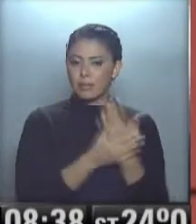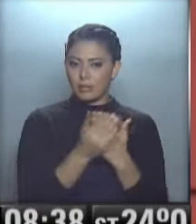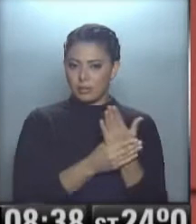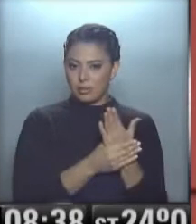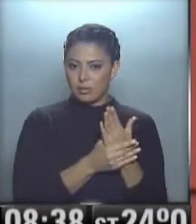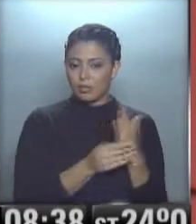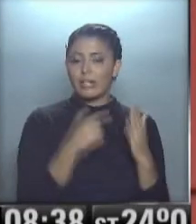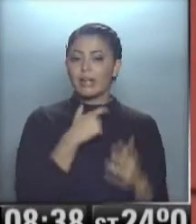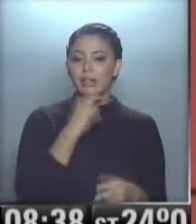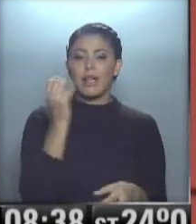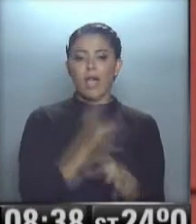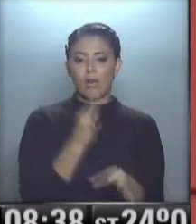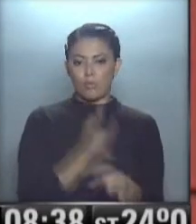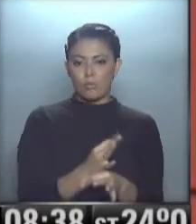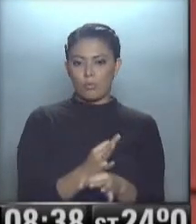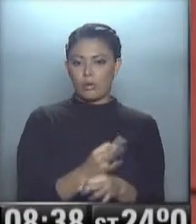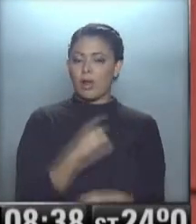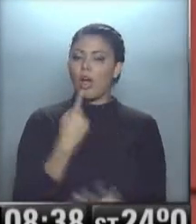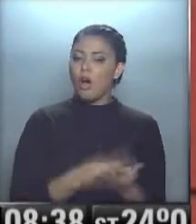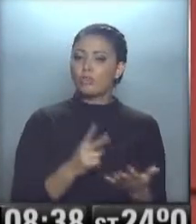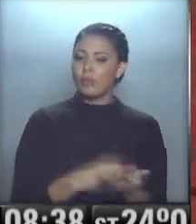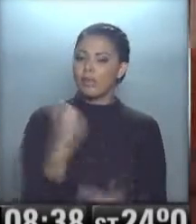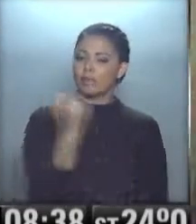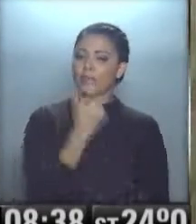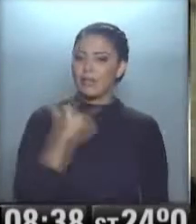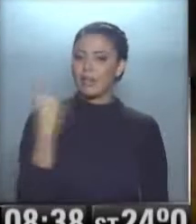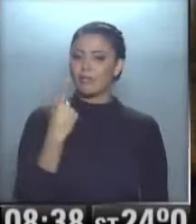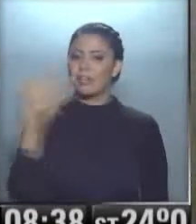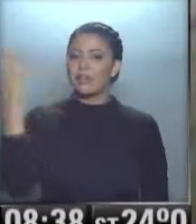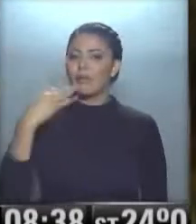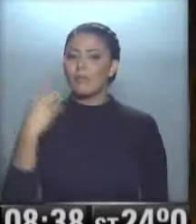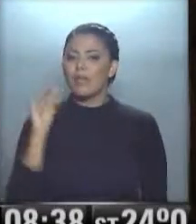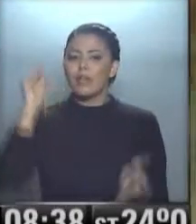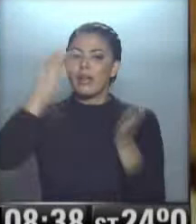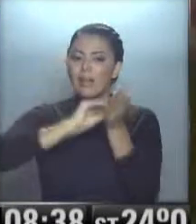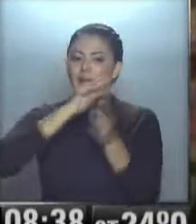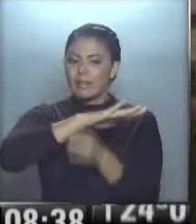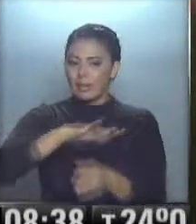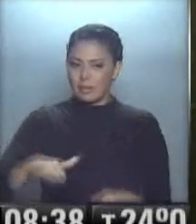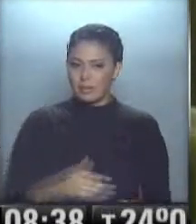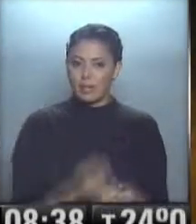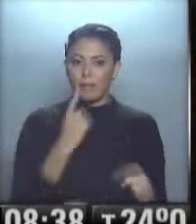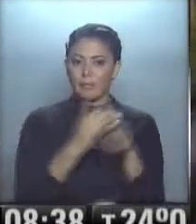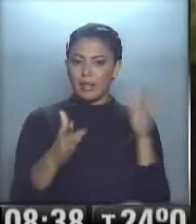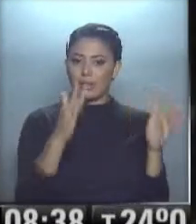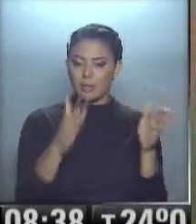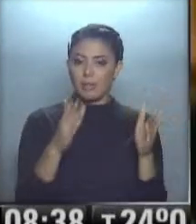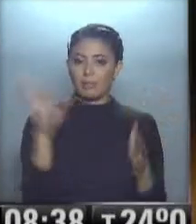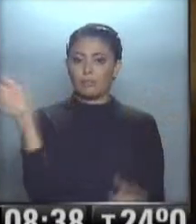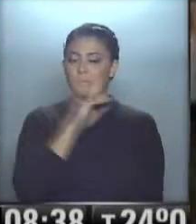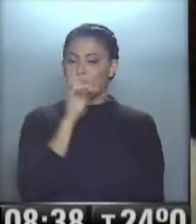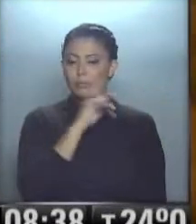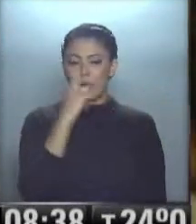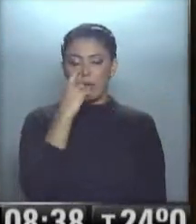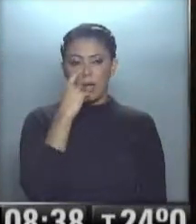es que las escuelas vuelvan a tener la potestad, la autoridad para reinscribir a chicos. En primera instancia, la señora Rabaglia y el